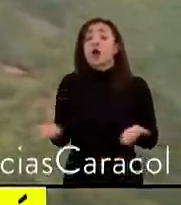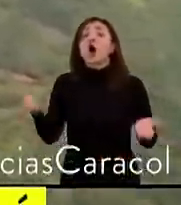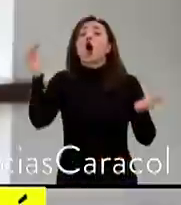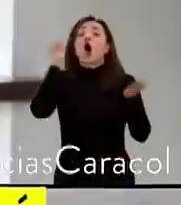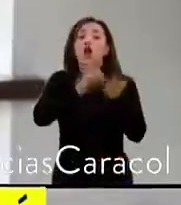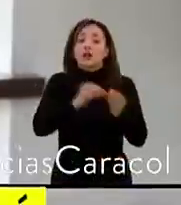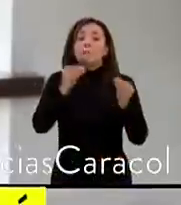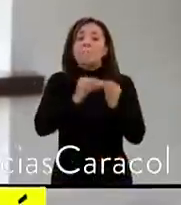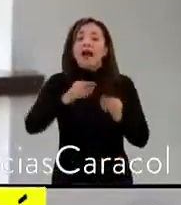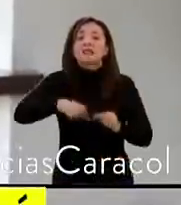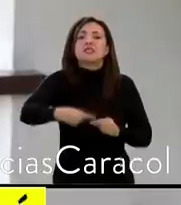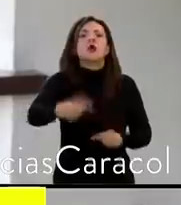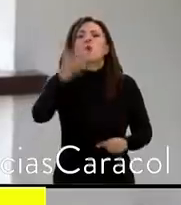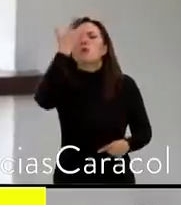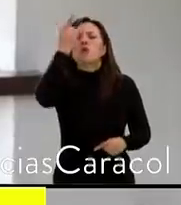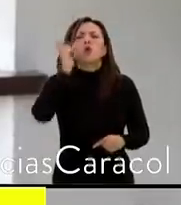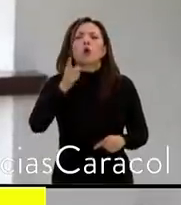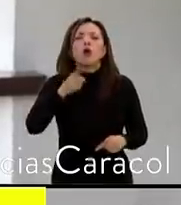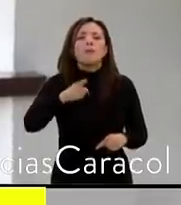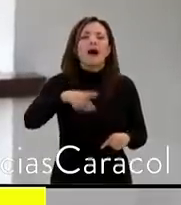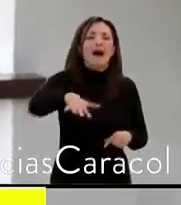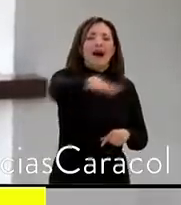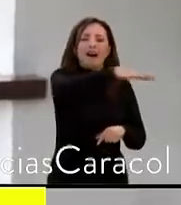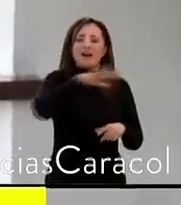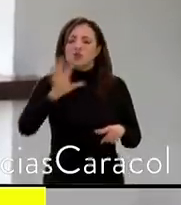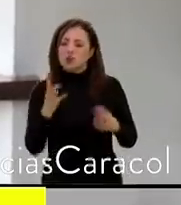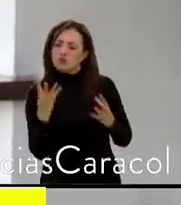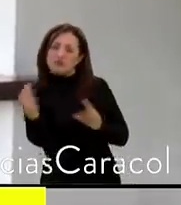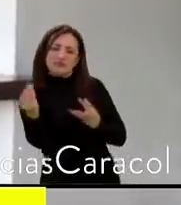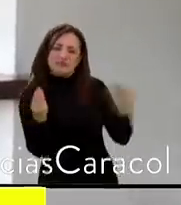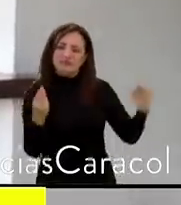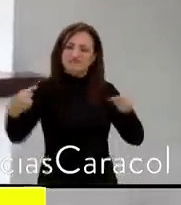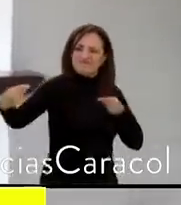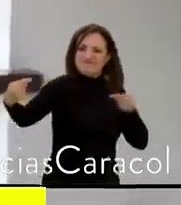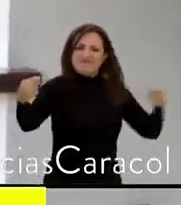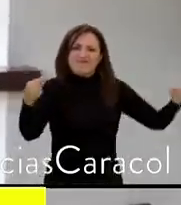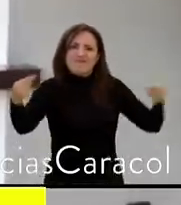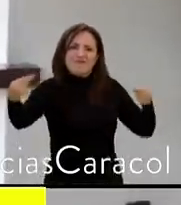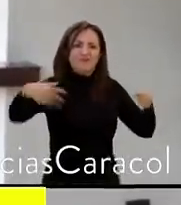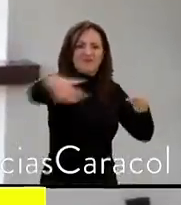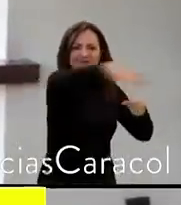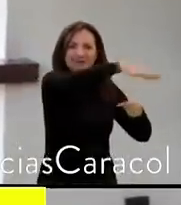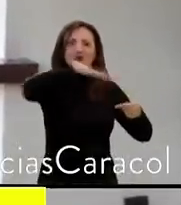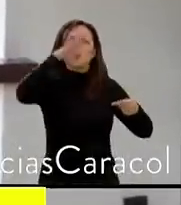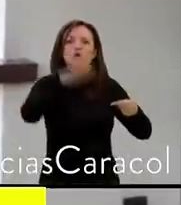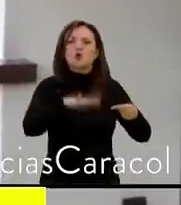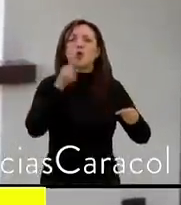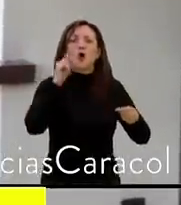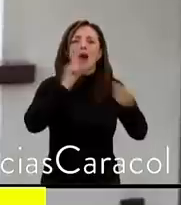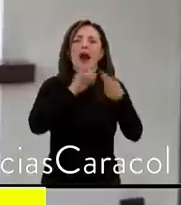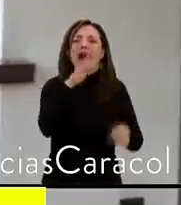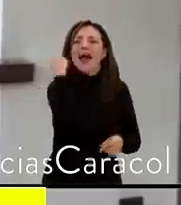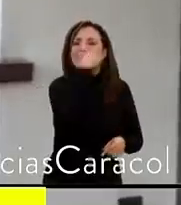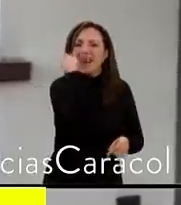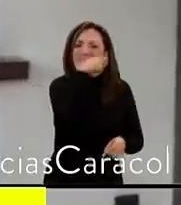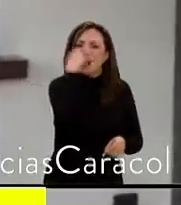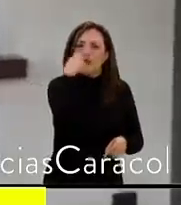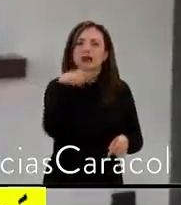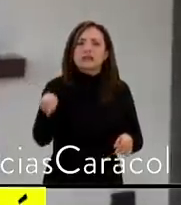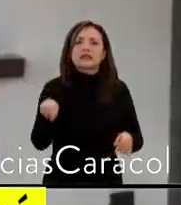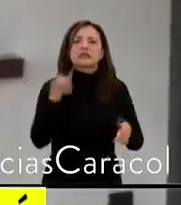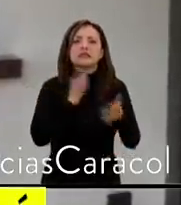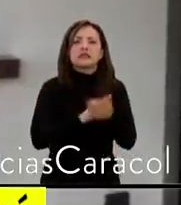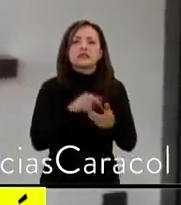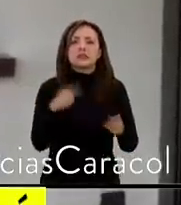ya que la disputa entre estos grupos de estos sectores del narcotráfico está obligando a abrir